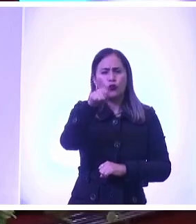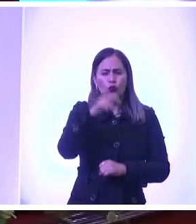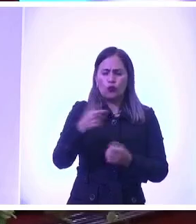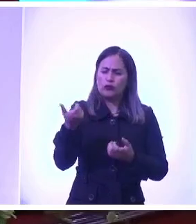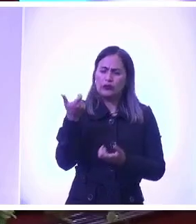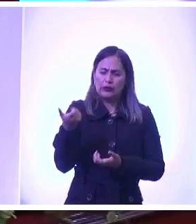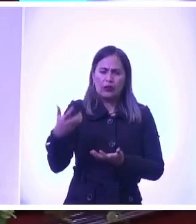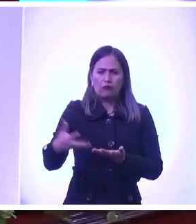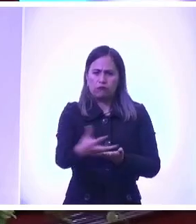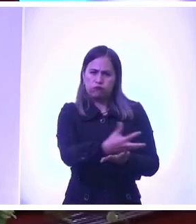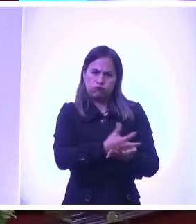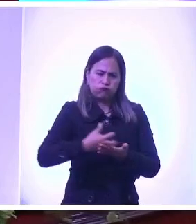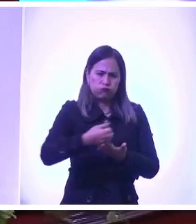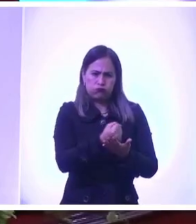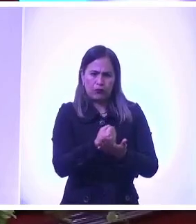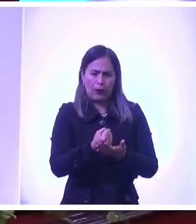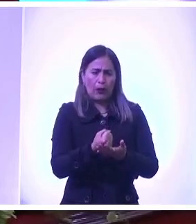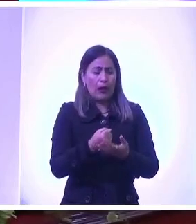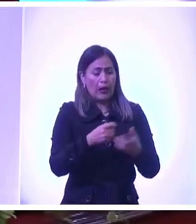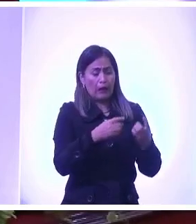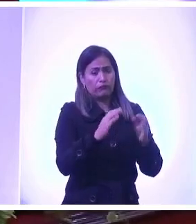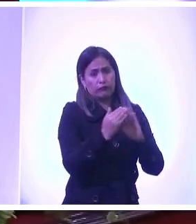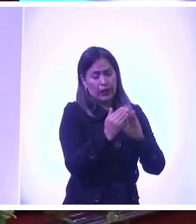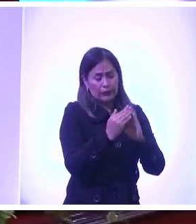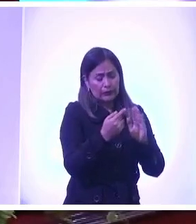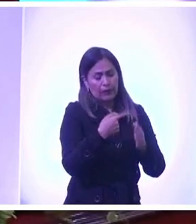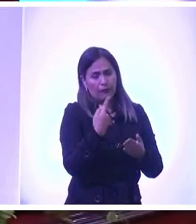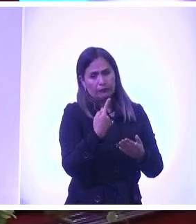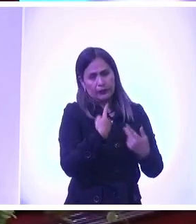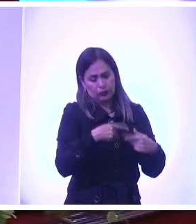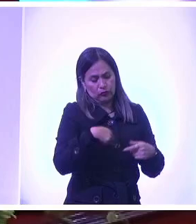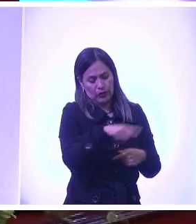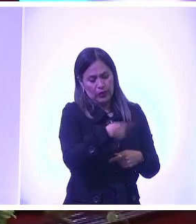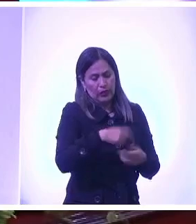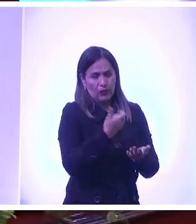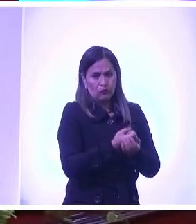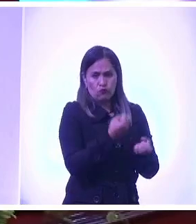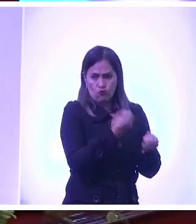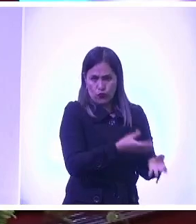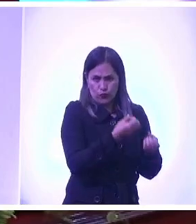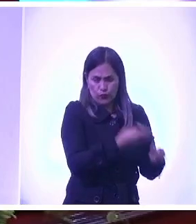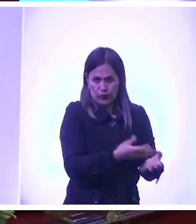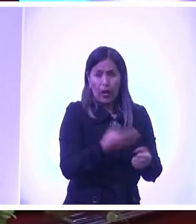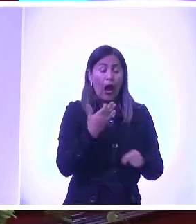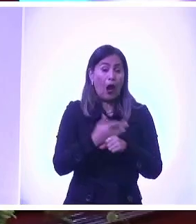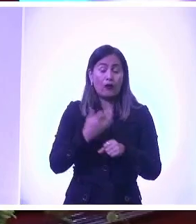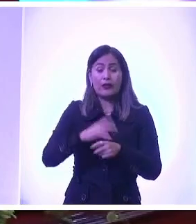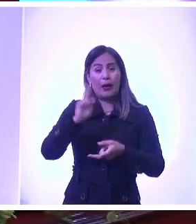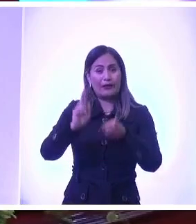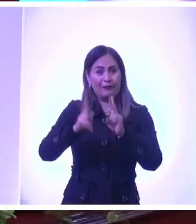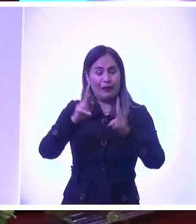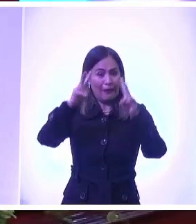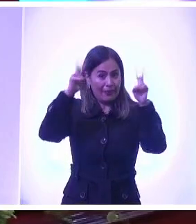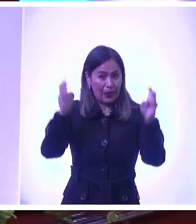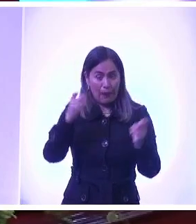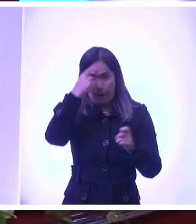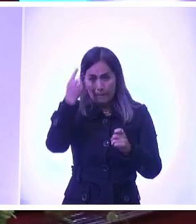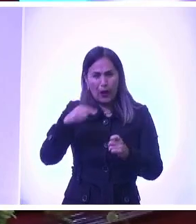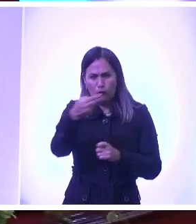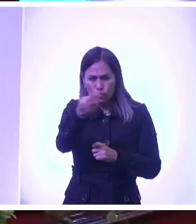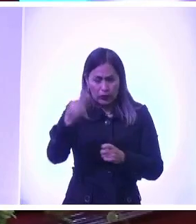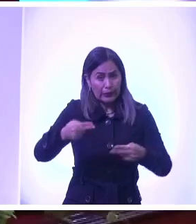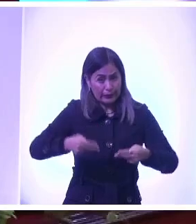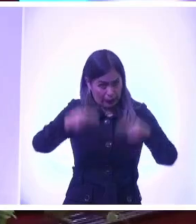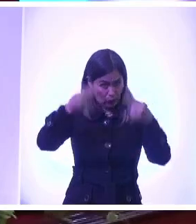y bienestar para las personas que te rodean No no es una plática donde los invite a ser emprendedores pero pues claro que como emprendedor